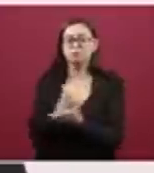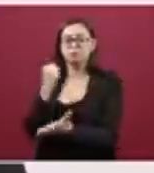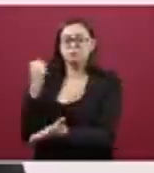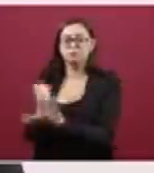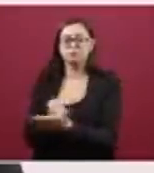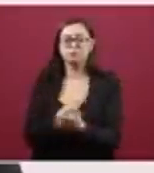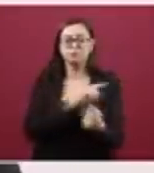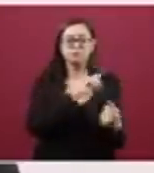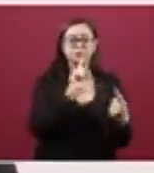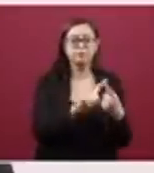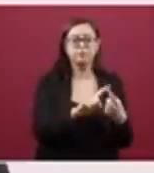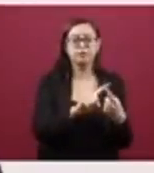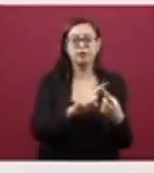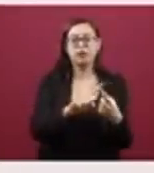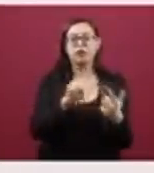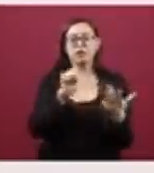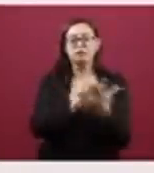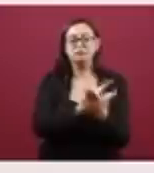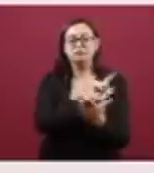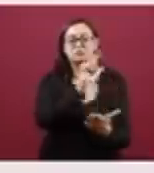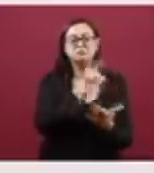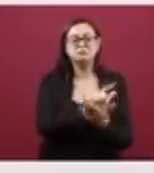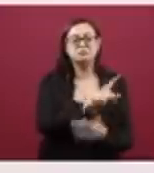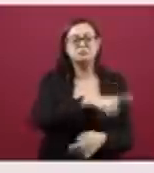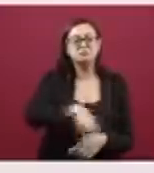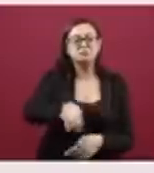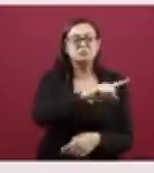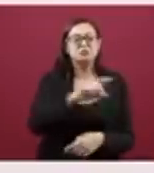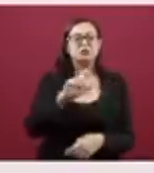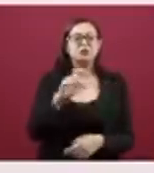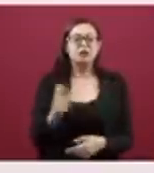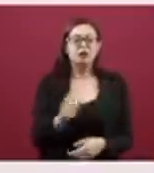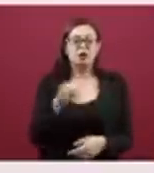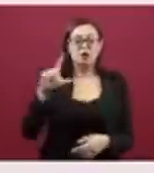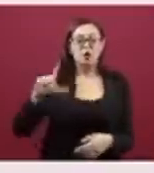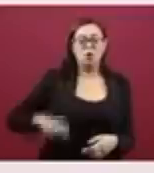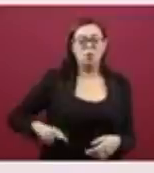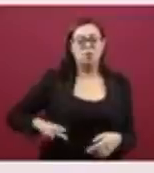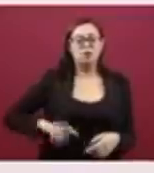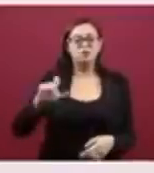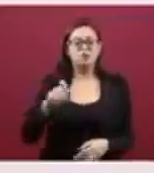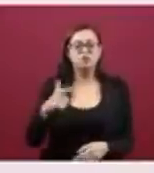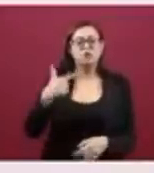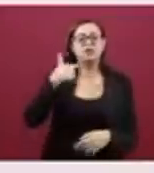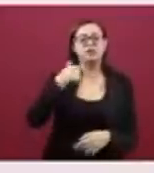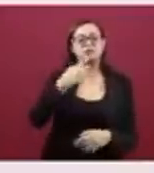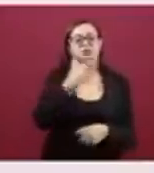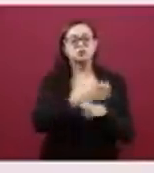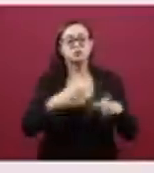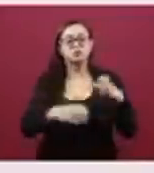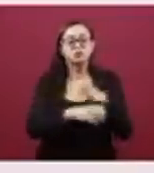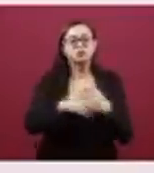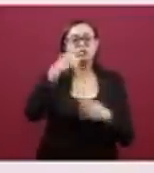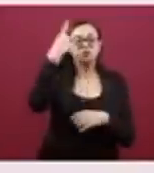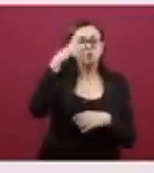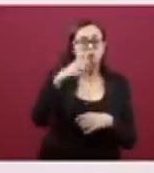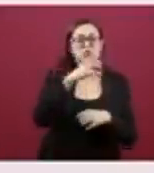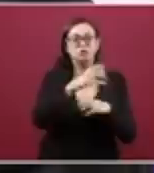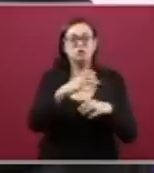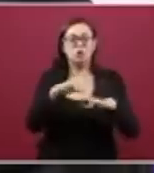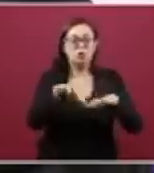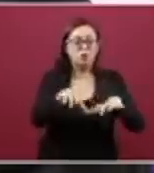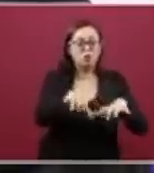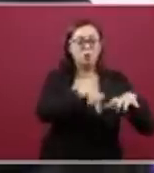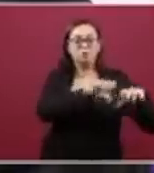la ley de extinción de dominio para la expropiación expedita